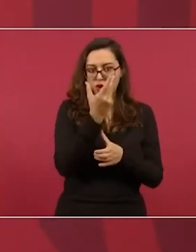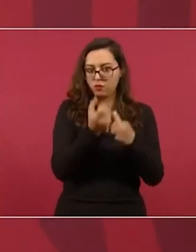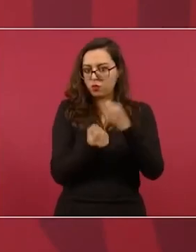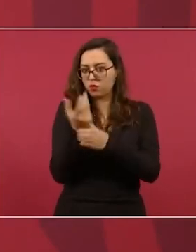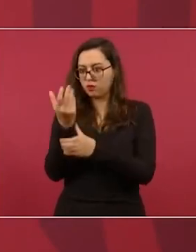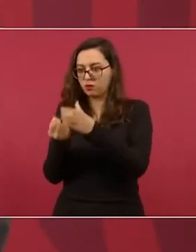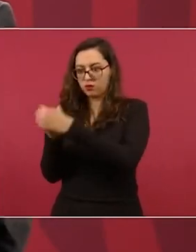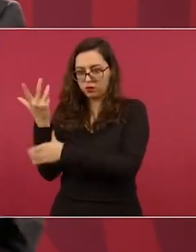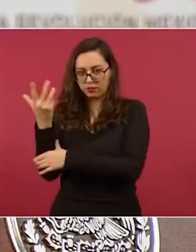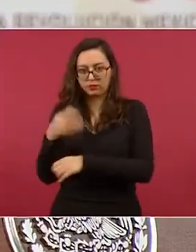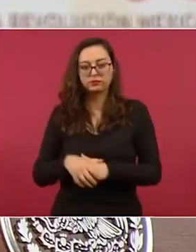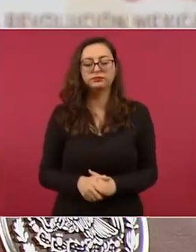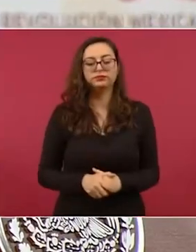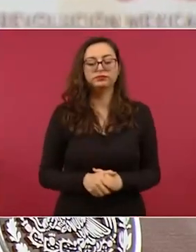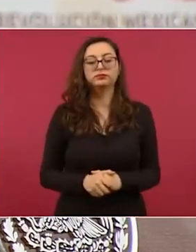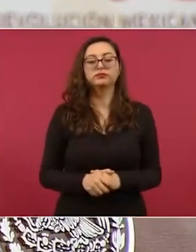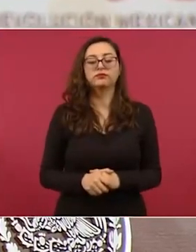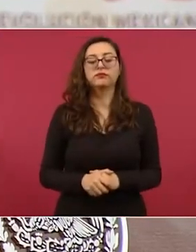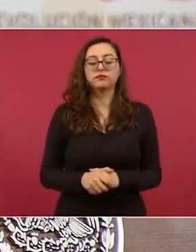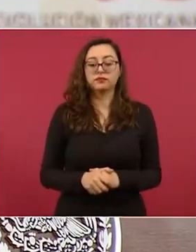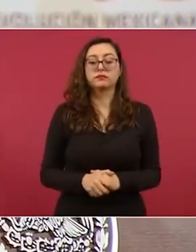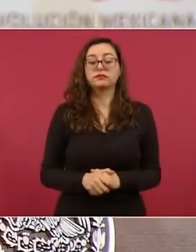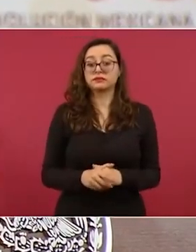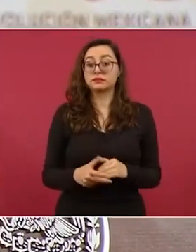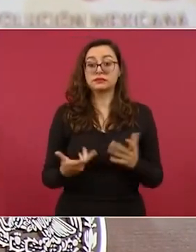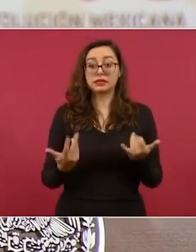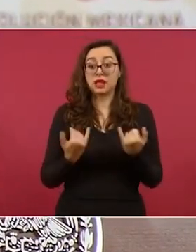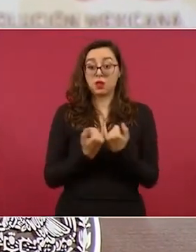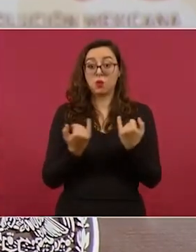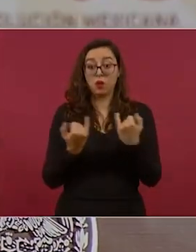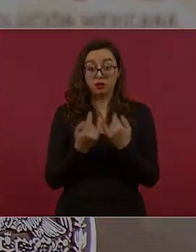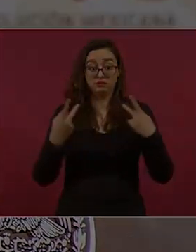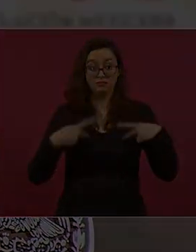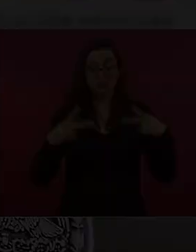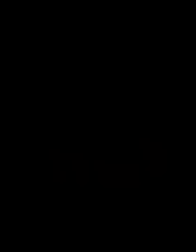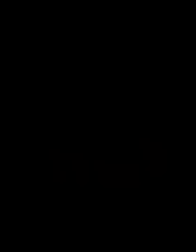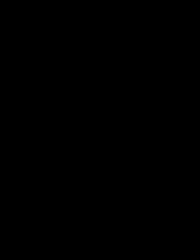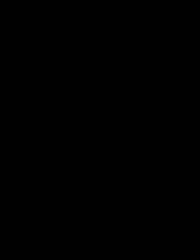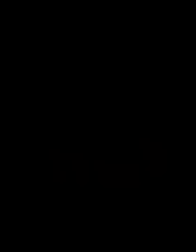dando seguridad a la gente.